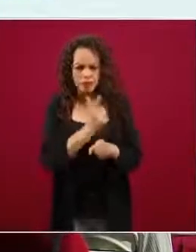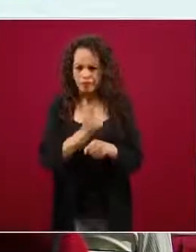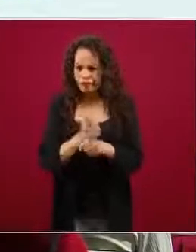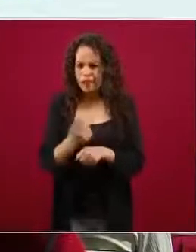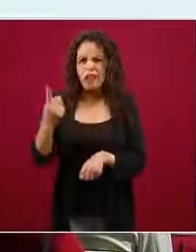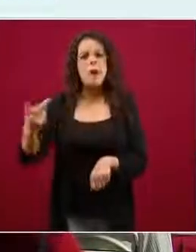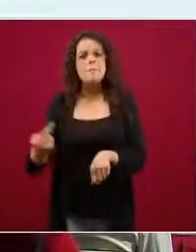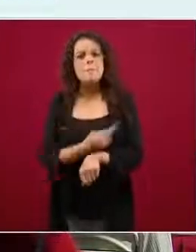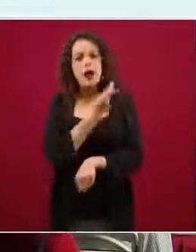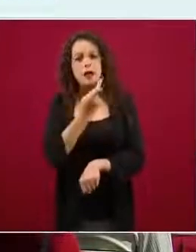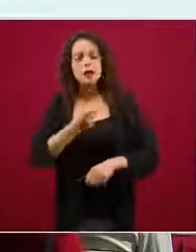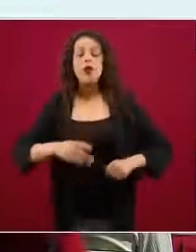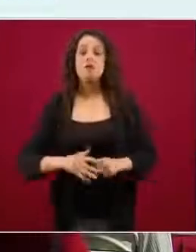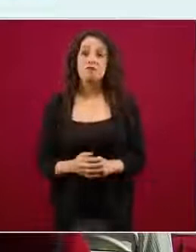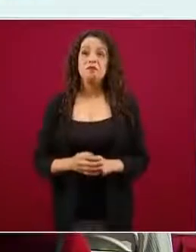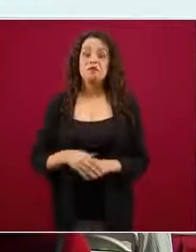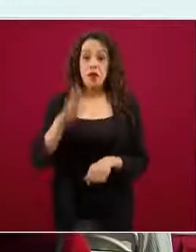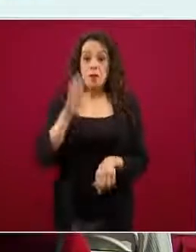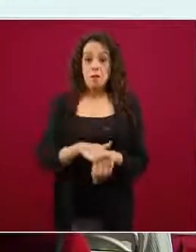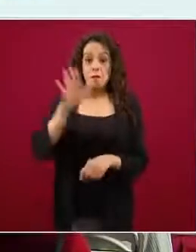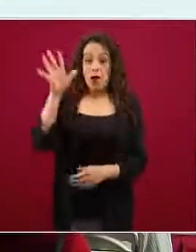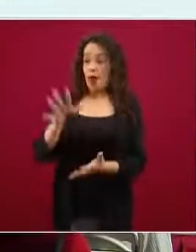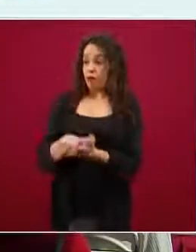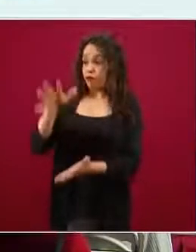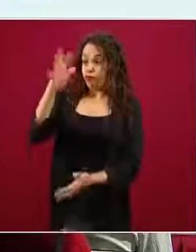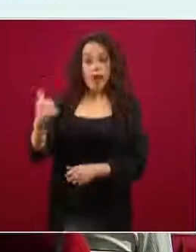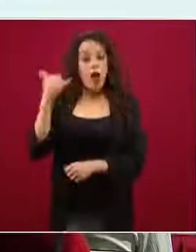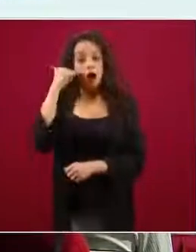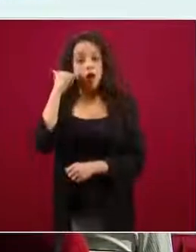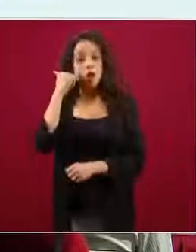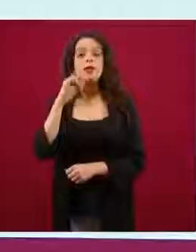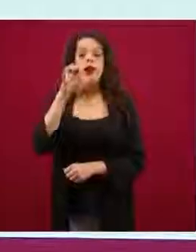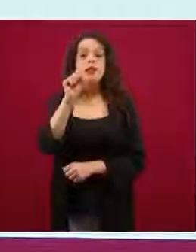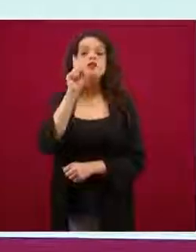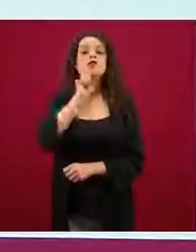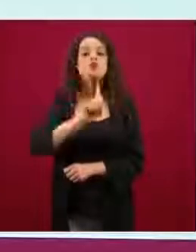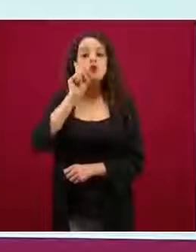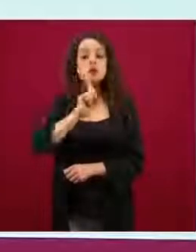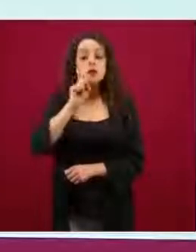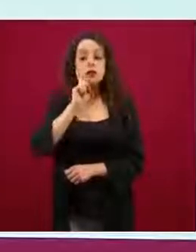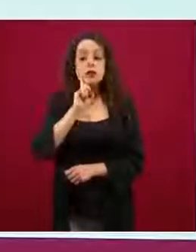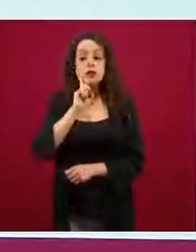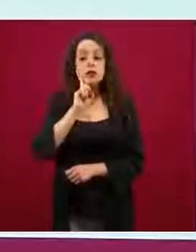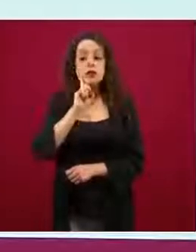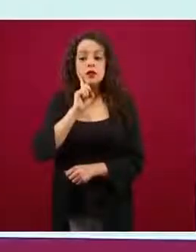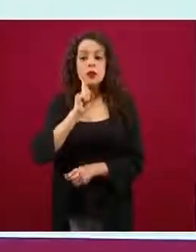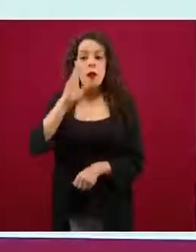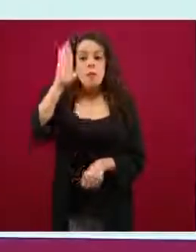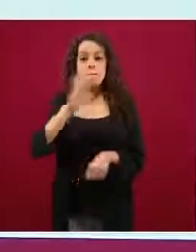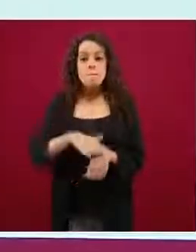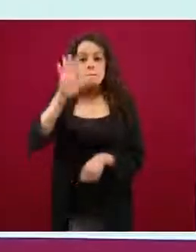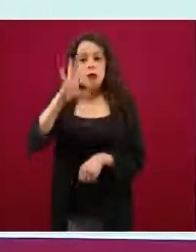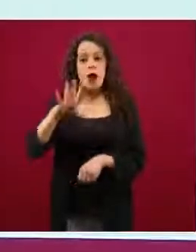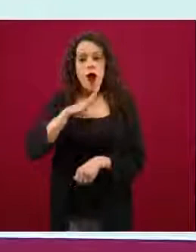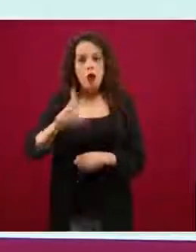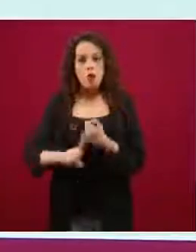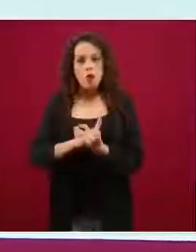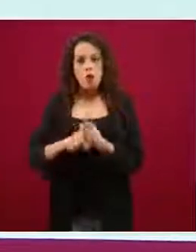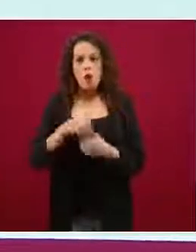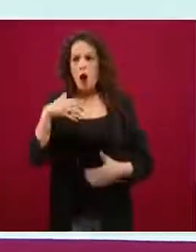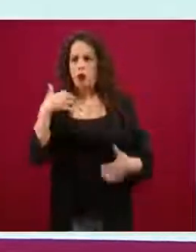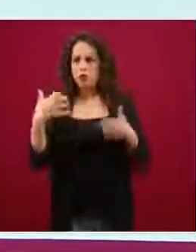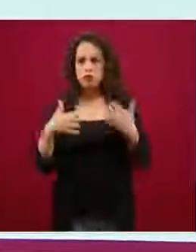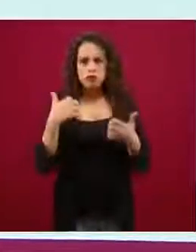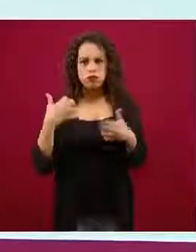mayor parte de las que hablaron fueron mujeres, pero y que quien más reportó problemas de ansiedad eran mujeres. Y los hombres reportaron